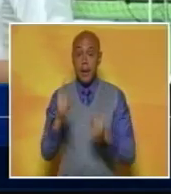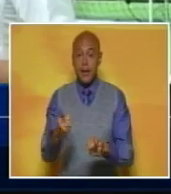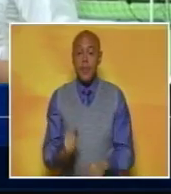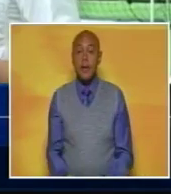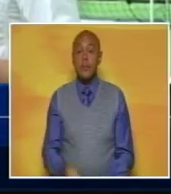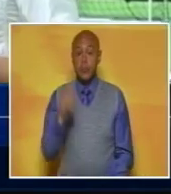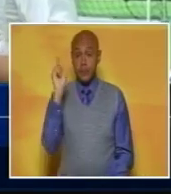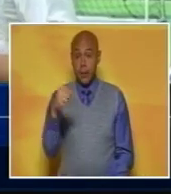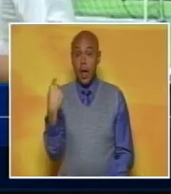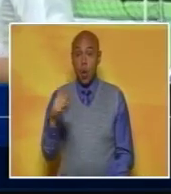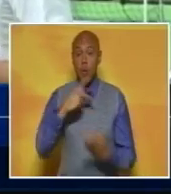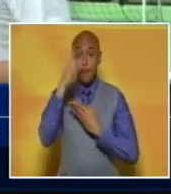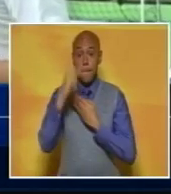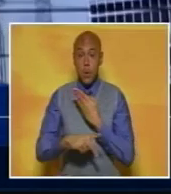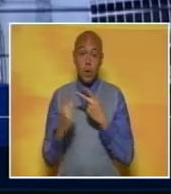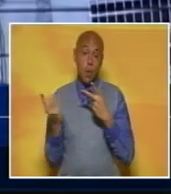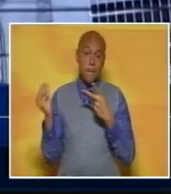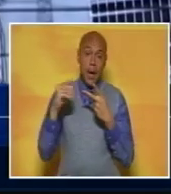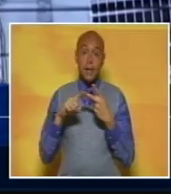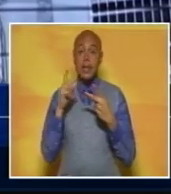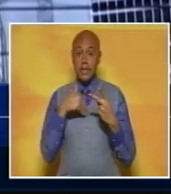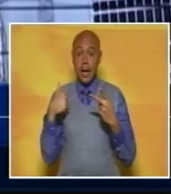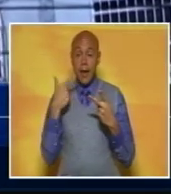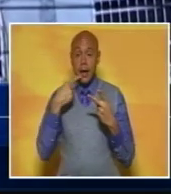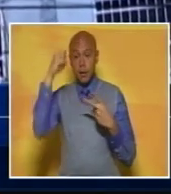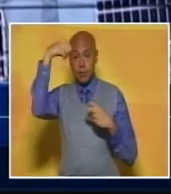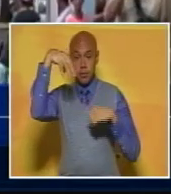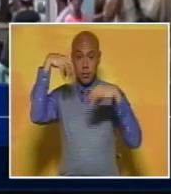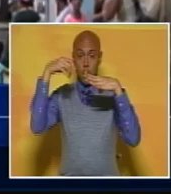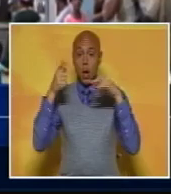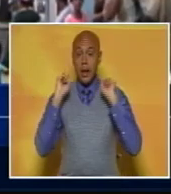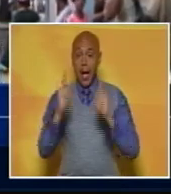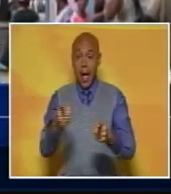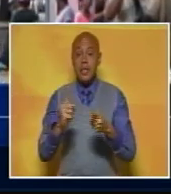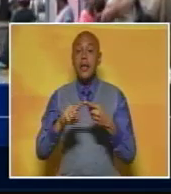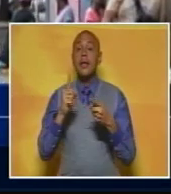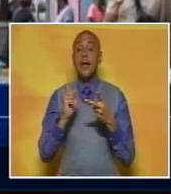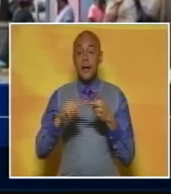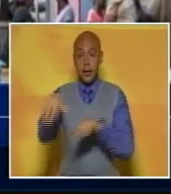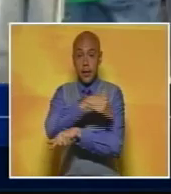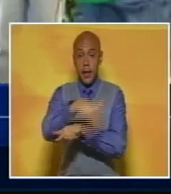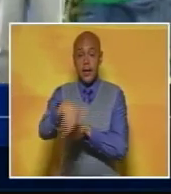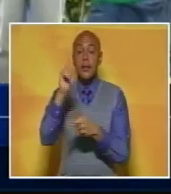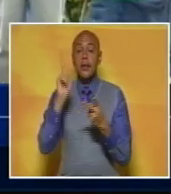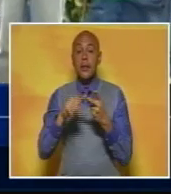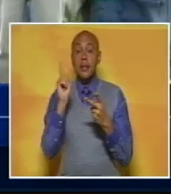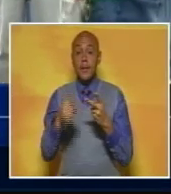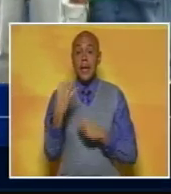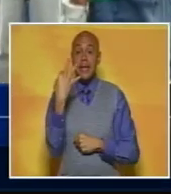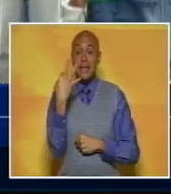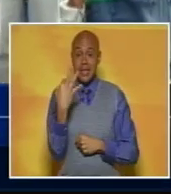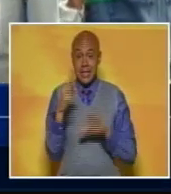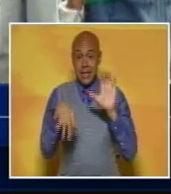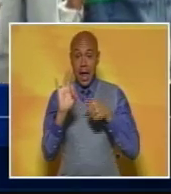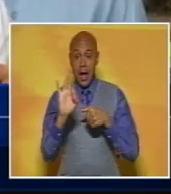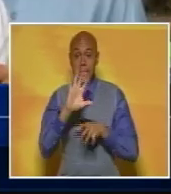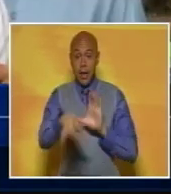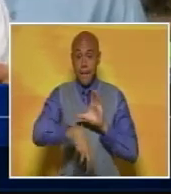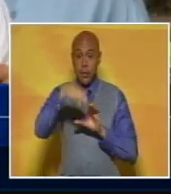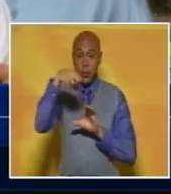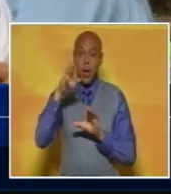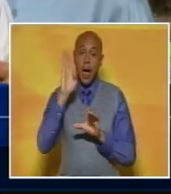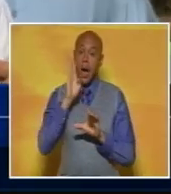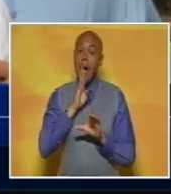que entre los proyectos a emprender este año se encuentra la iluminación LED de calles y la puesta en funcionamiento de 13 pozos de agua subterránea.